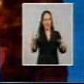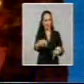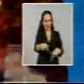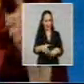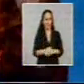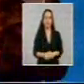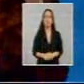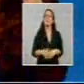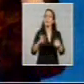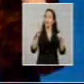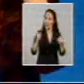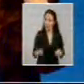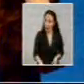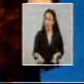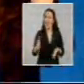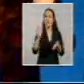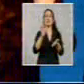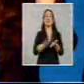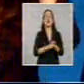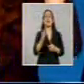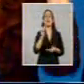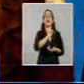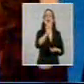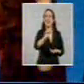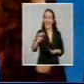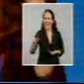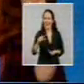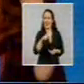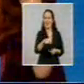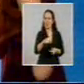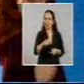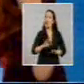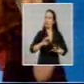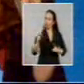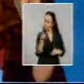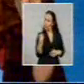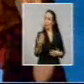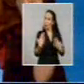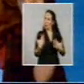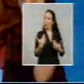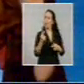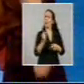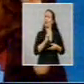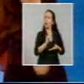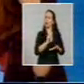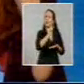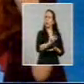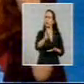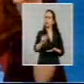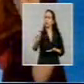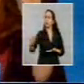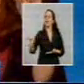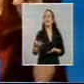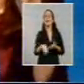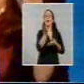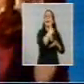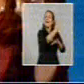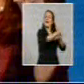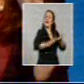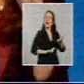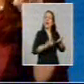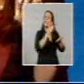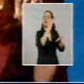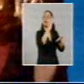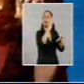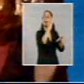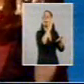También la línea de crédito, la LICIP, que pudimos hacer cuando reformamos la Carta Orgánica del Banco